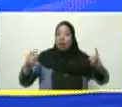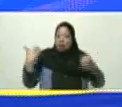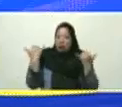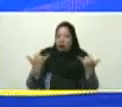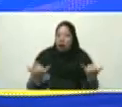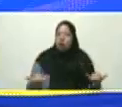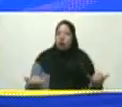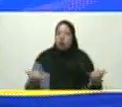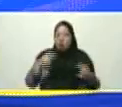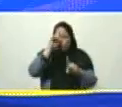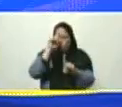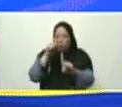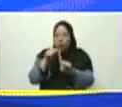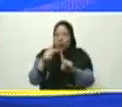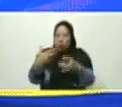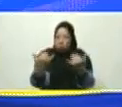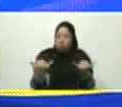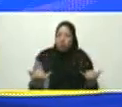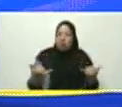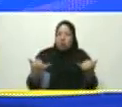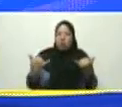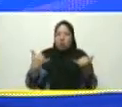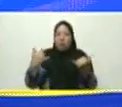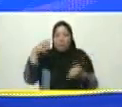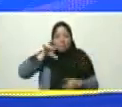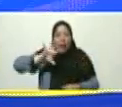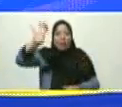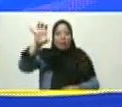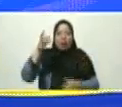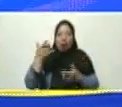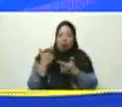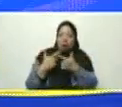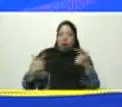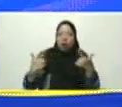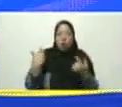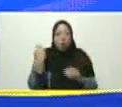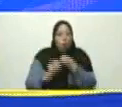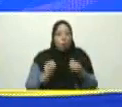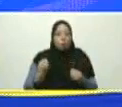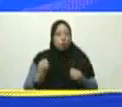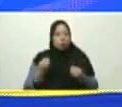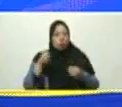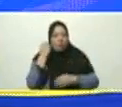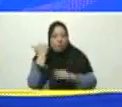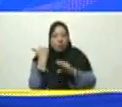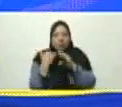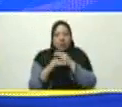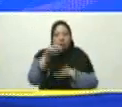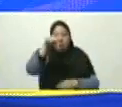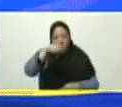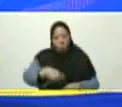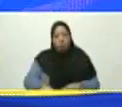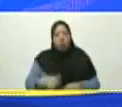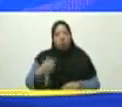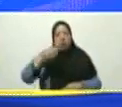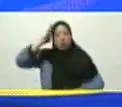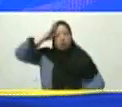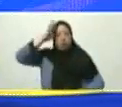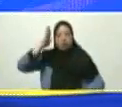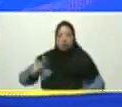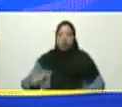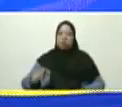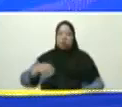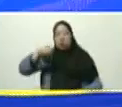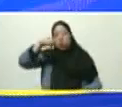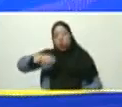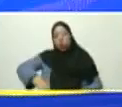logrado enrumbar los caminos de nuestra patria y allí es donde va mi mensaje, hoy día de la Armada, hoy